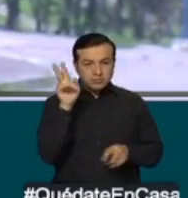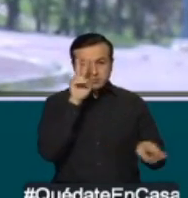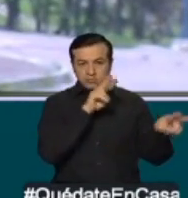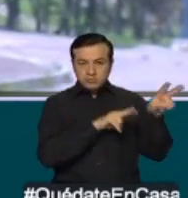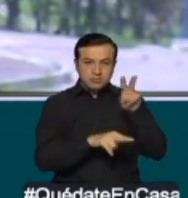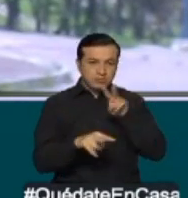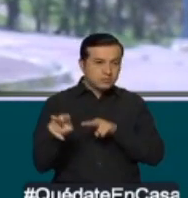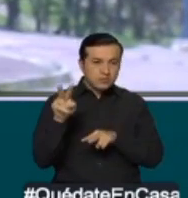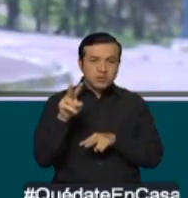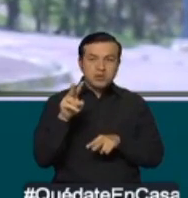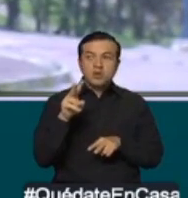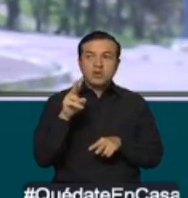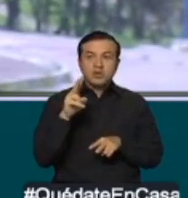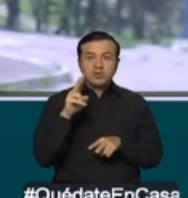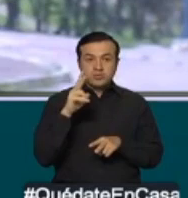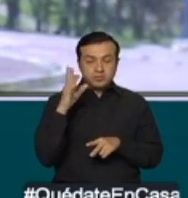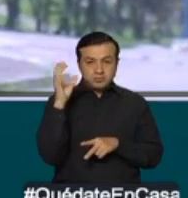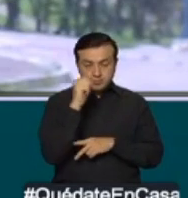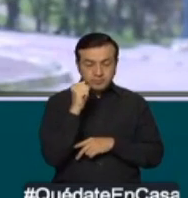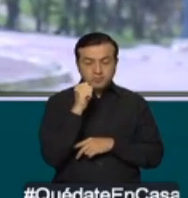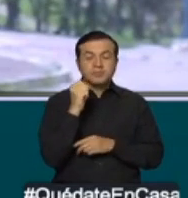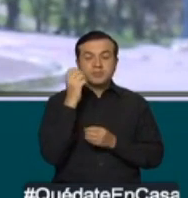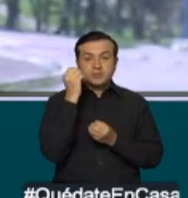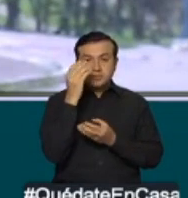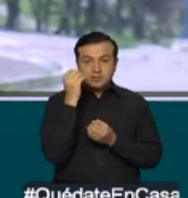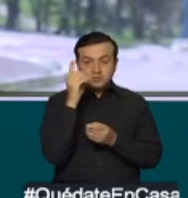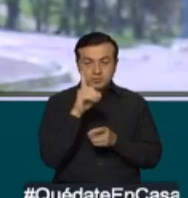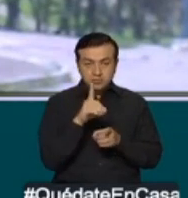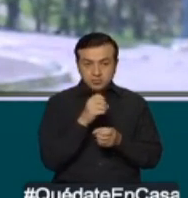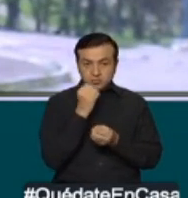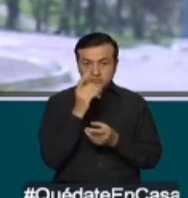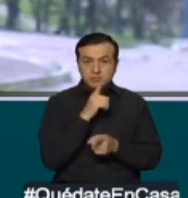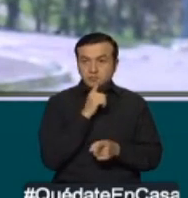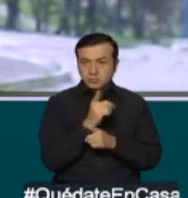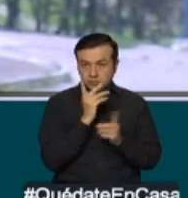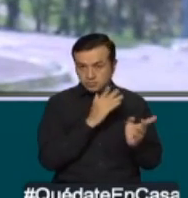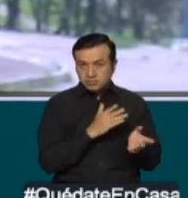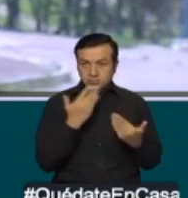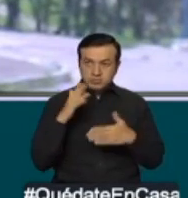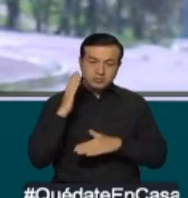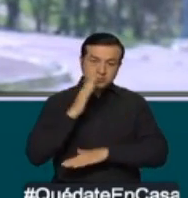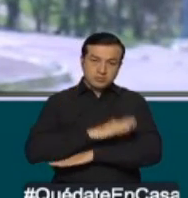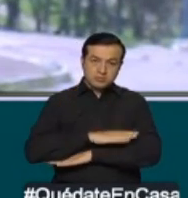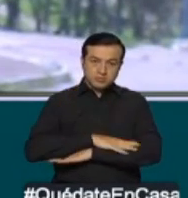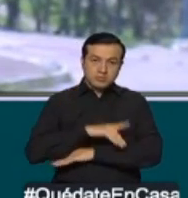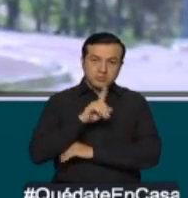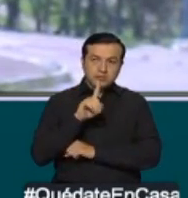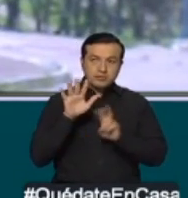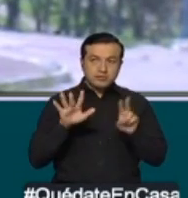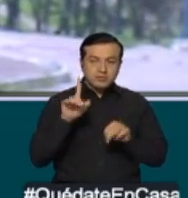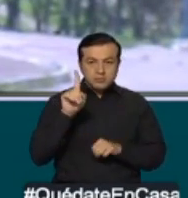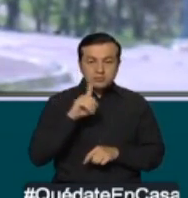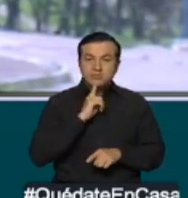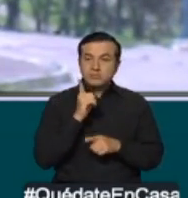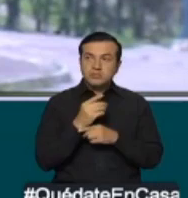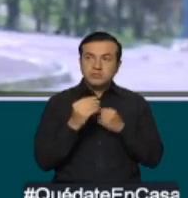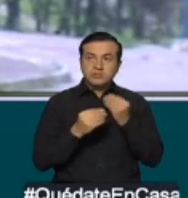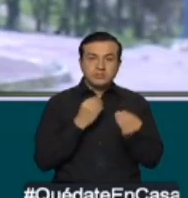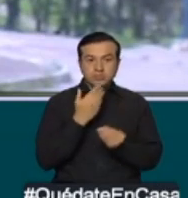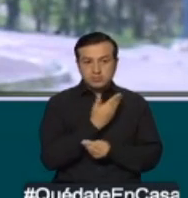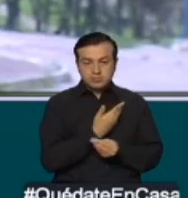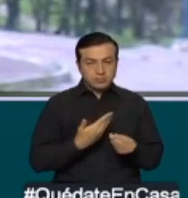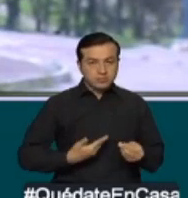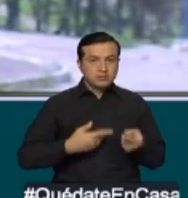médico robótico masificar el uso de la información y obviamente también integrarse a la plataforma 171 para esto que ha tomado el presidente